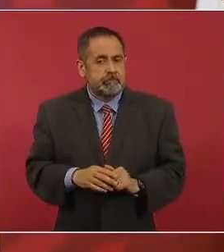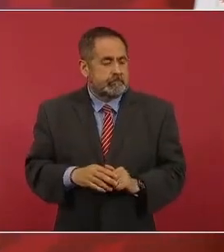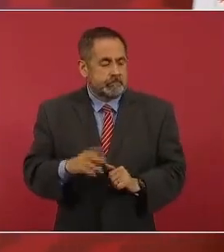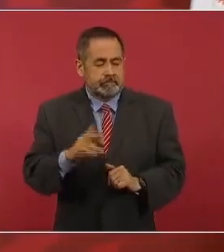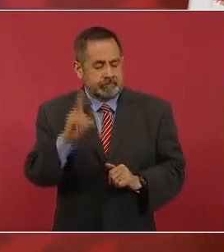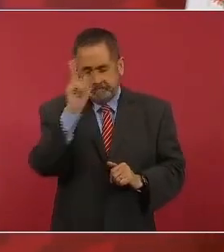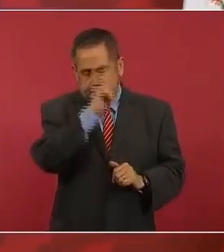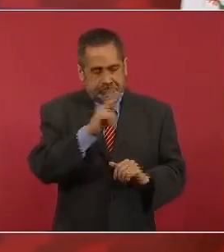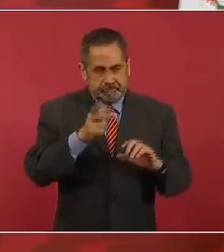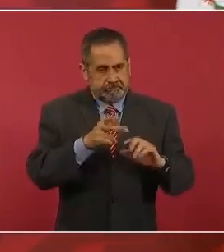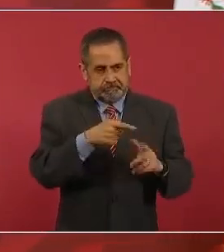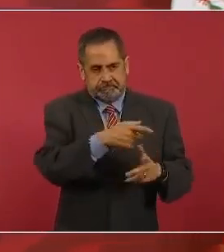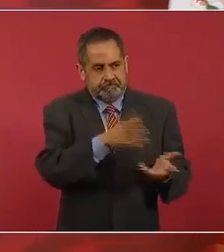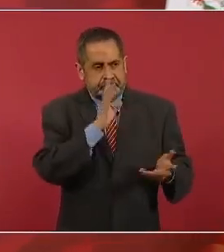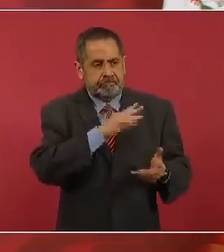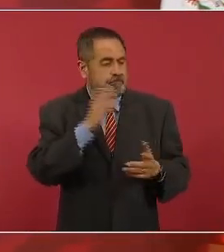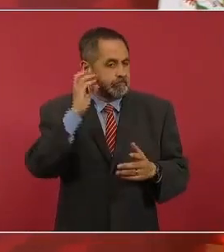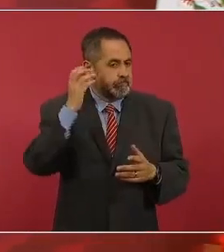desatados.